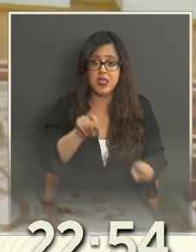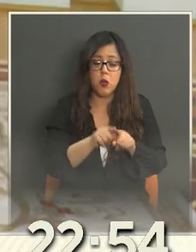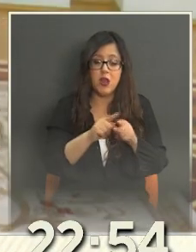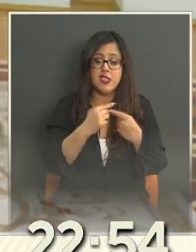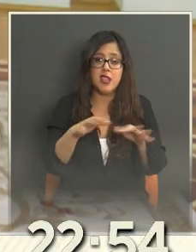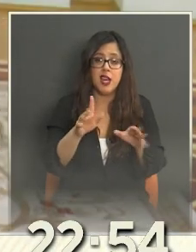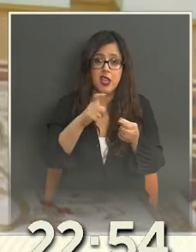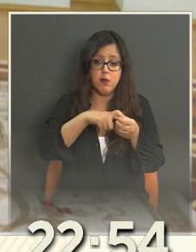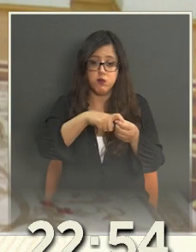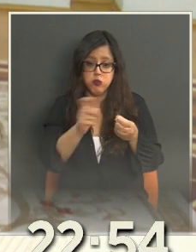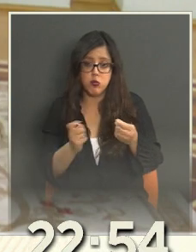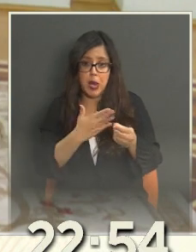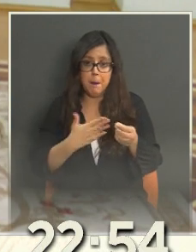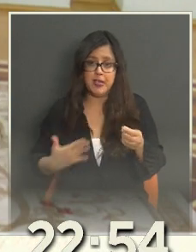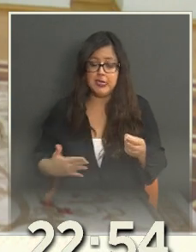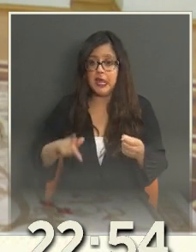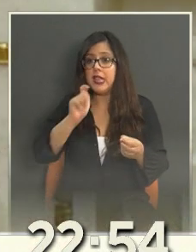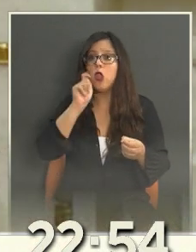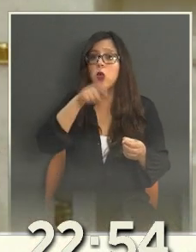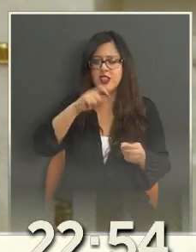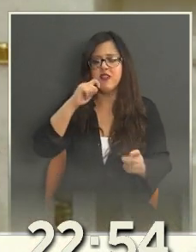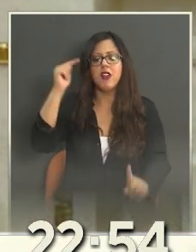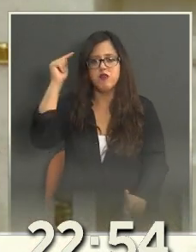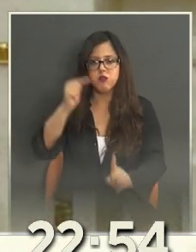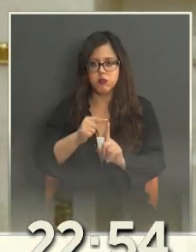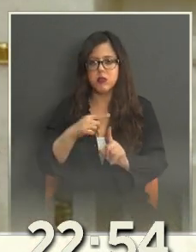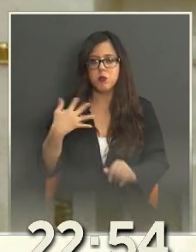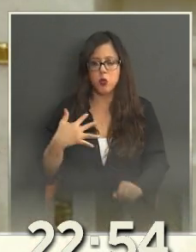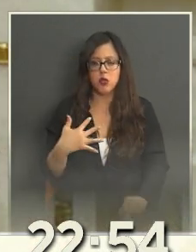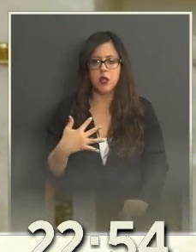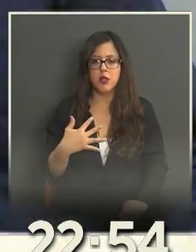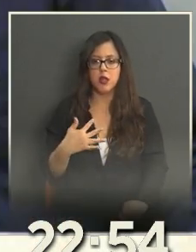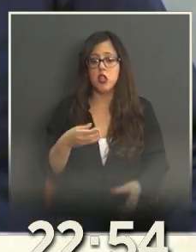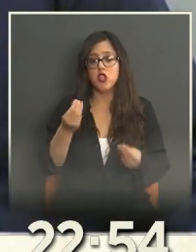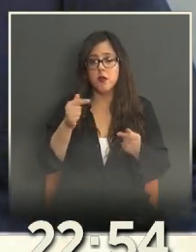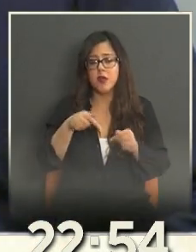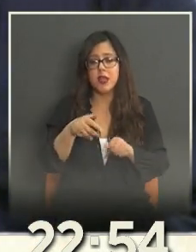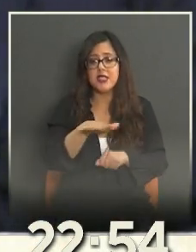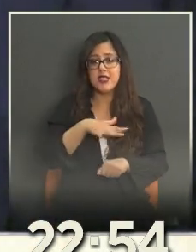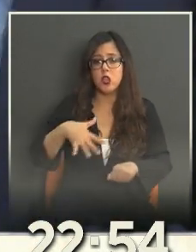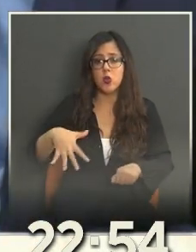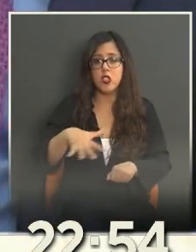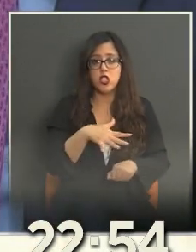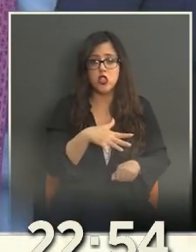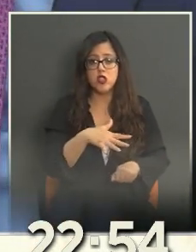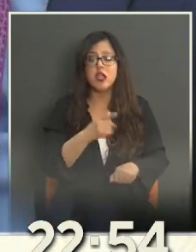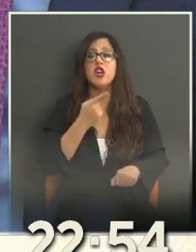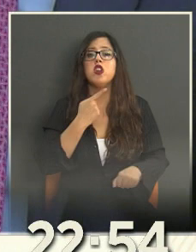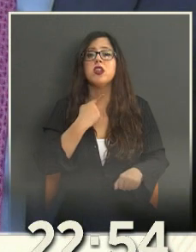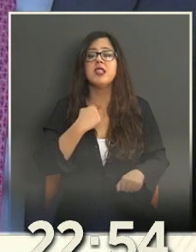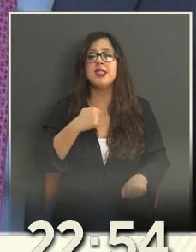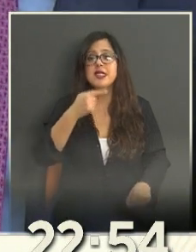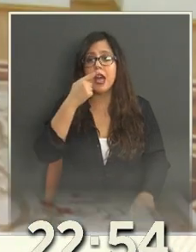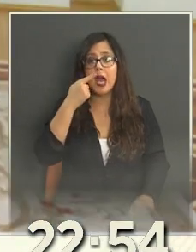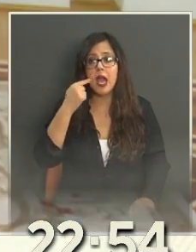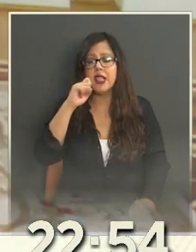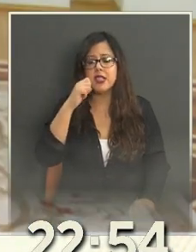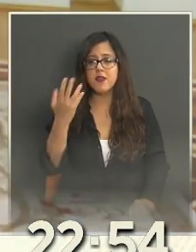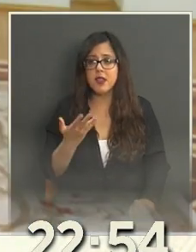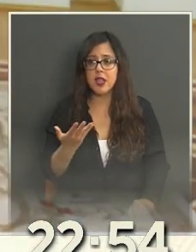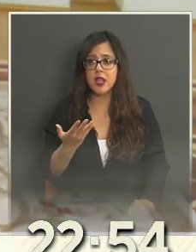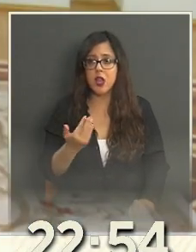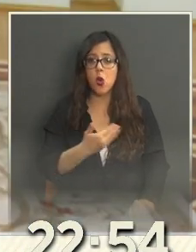su principal objetivo como decía tú que evidentemente tenemos esta situación en la cual lo que le interesaría es tener un gobierno